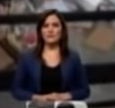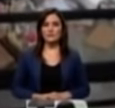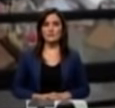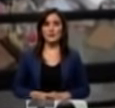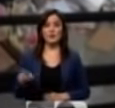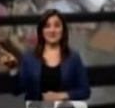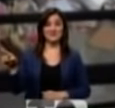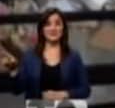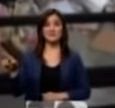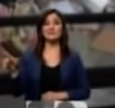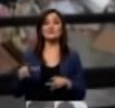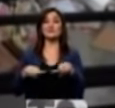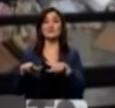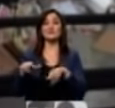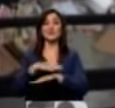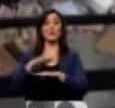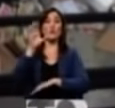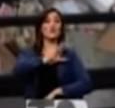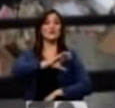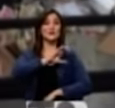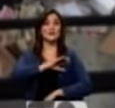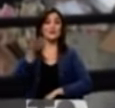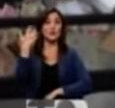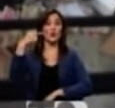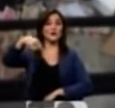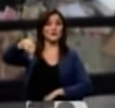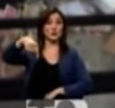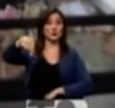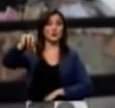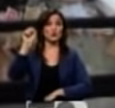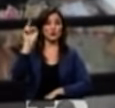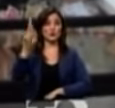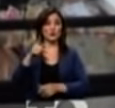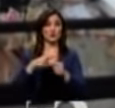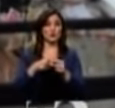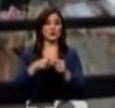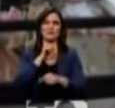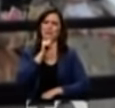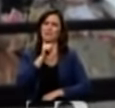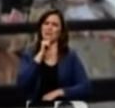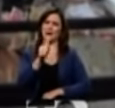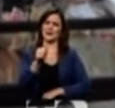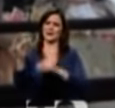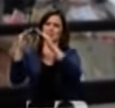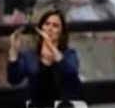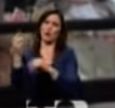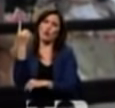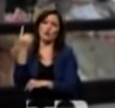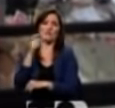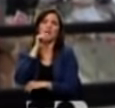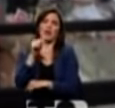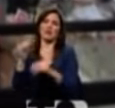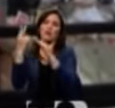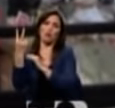El contenedor de basura ubicado atrás del municipio de Quitumbe, en el sur de Quito, no es suficiente para la cantidad de desperdicios que se genera en el